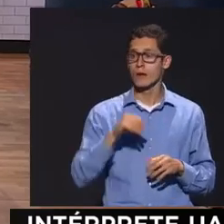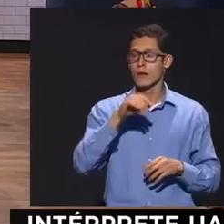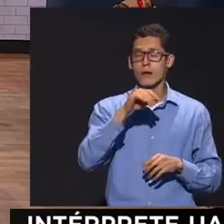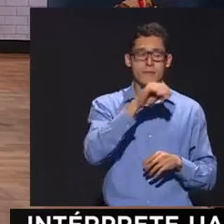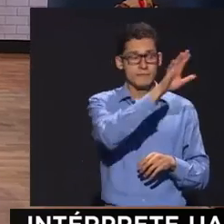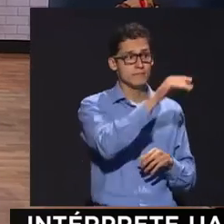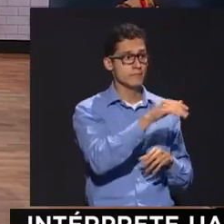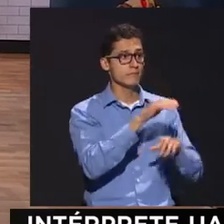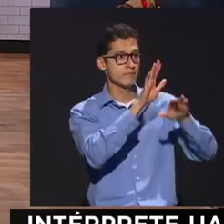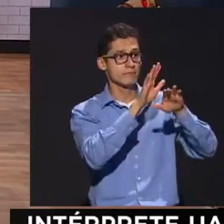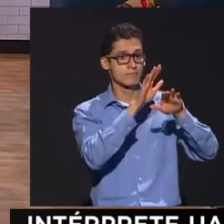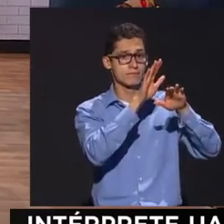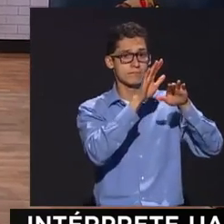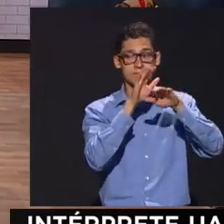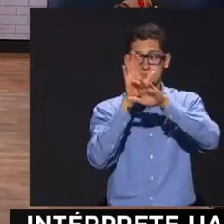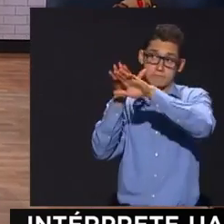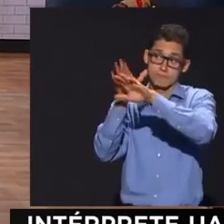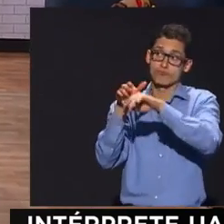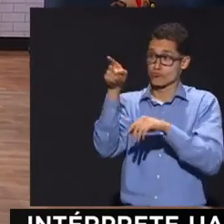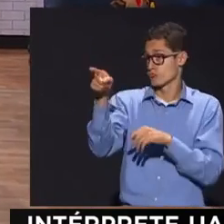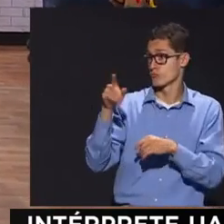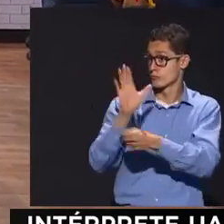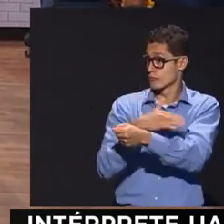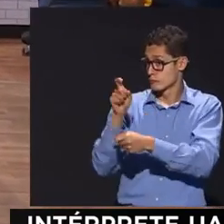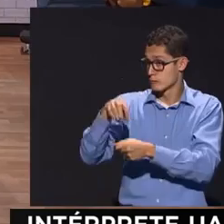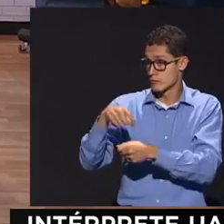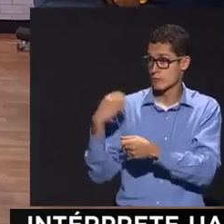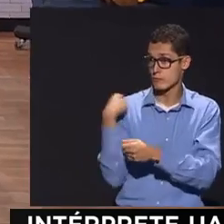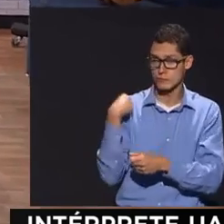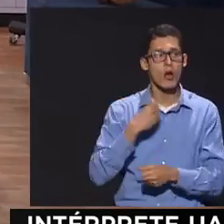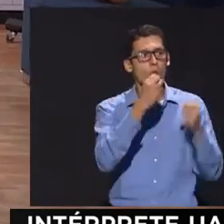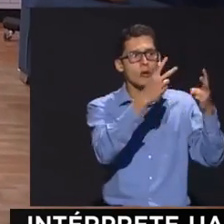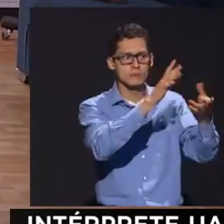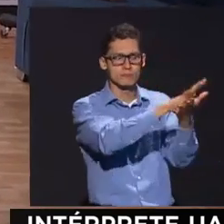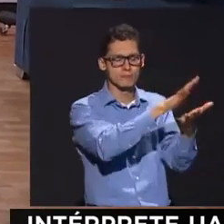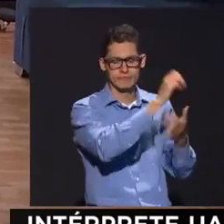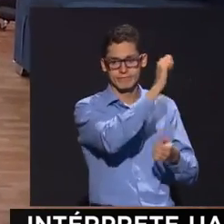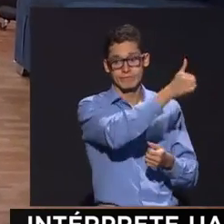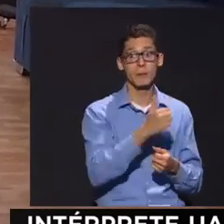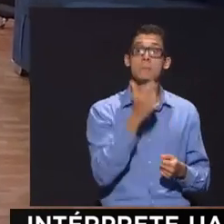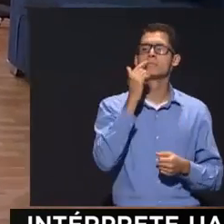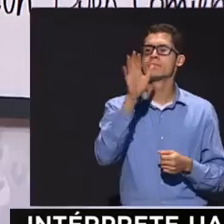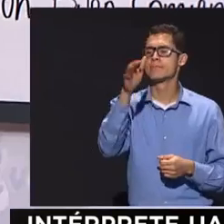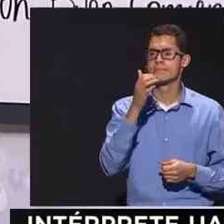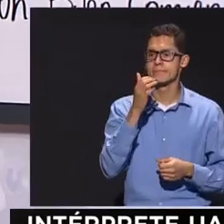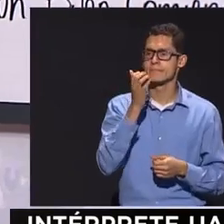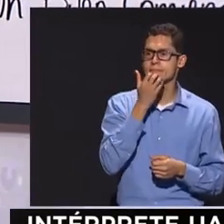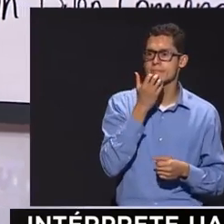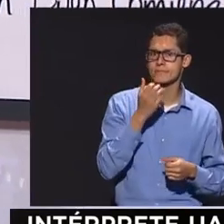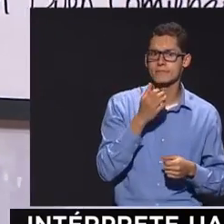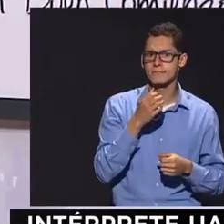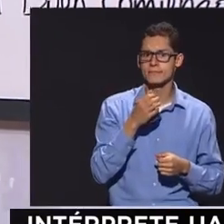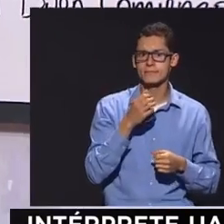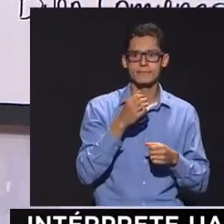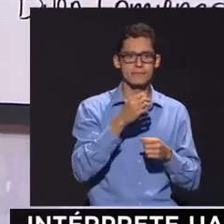vamos a entrar enseguida con el ritmo musical y la transformación de ese ejercicio cuando le pedimos a alguien que se pare por ejemplo en un balón de esos